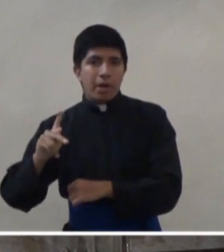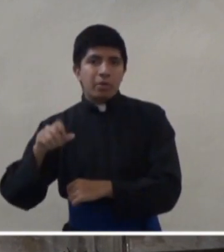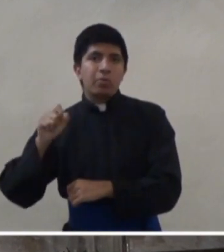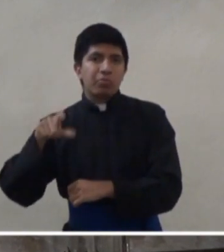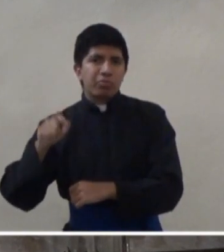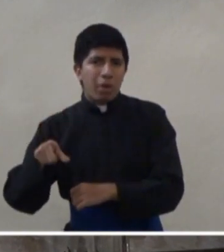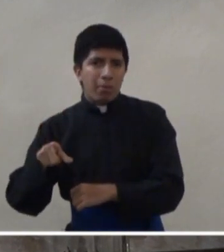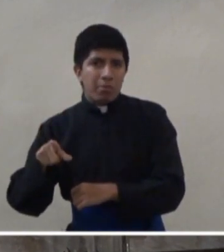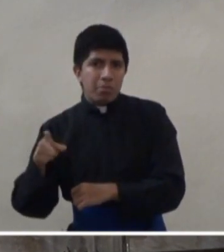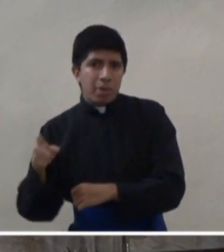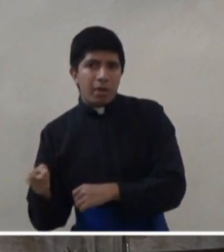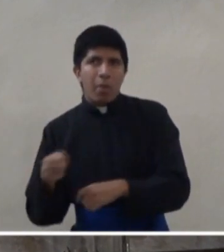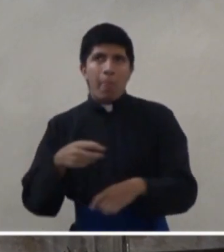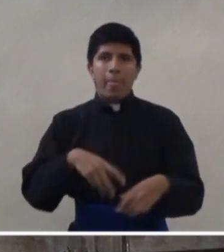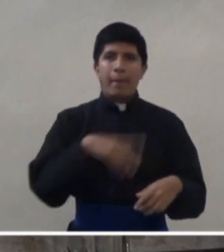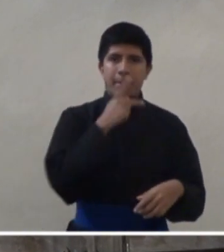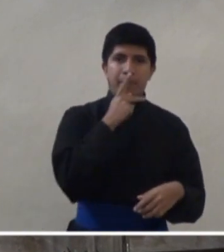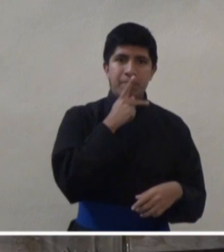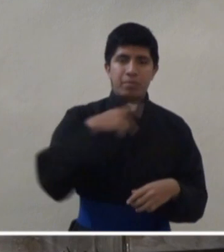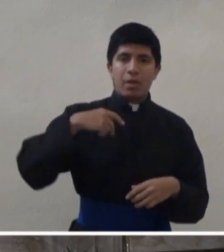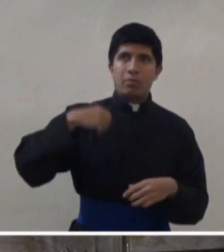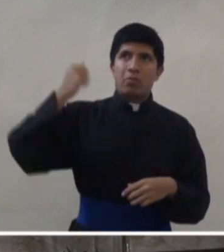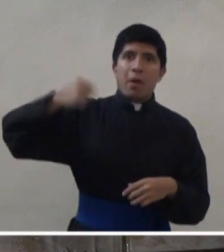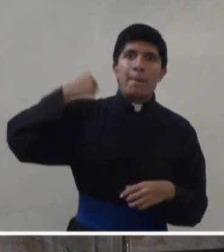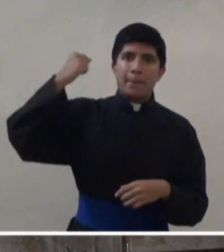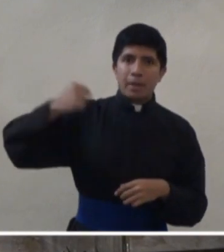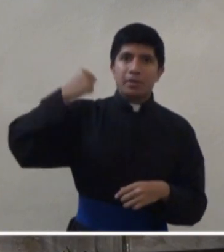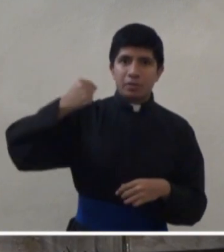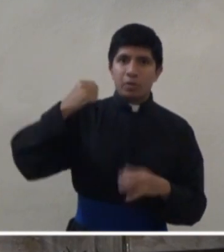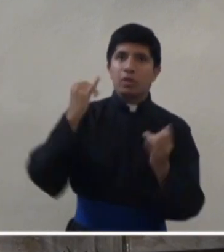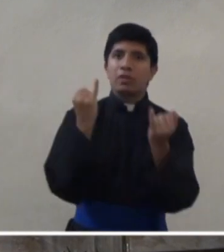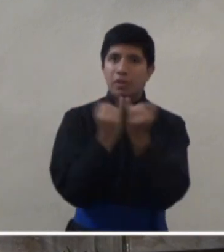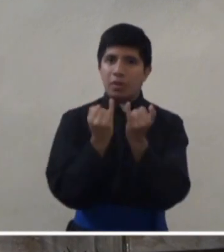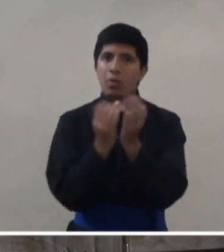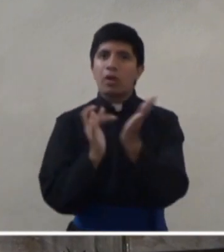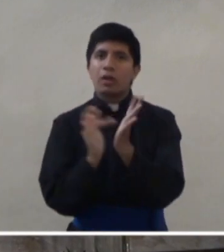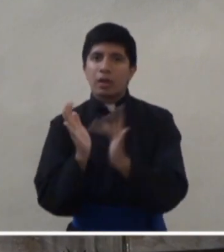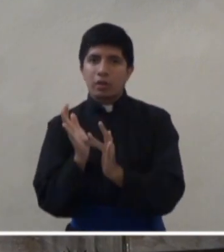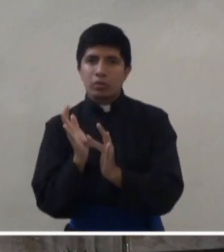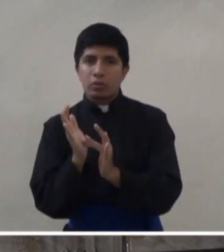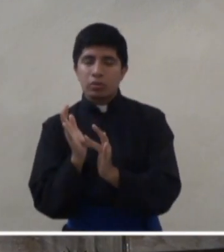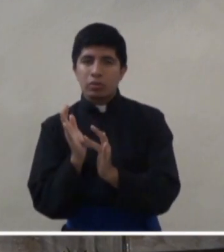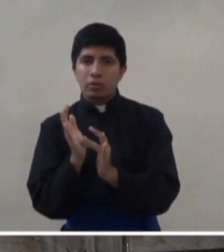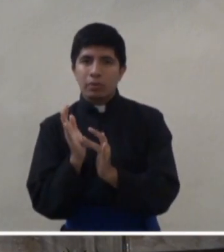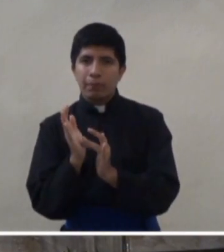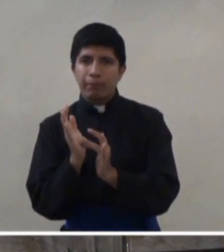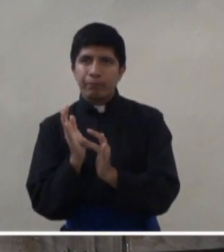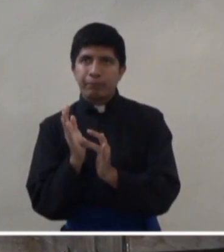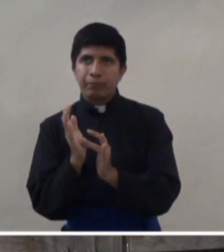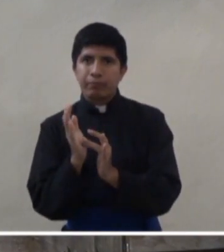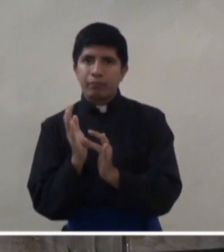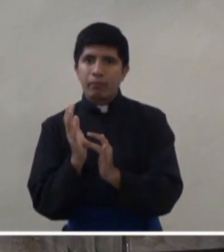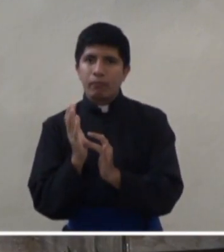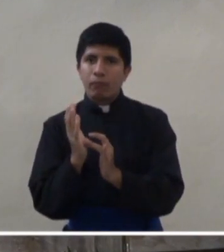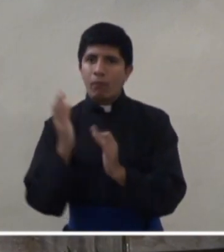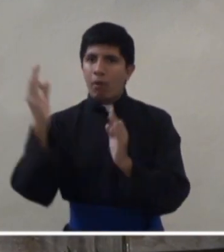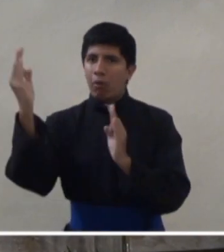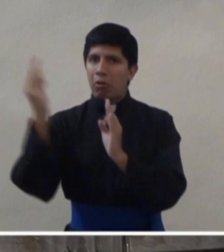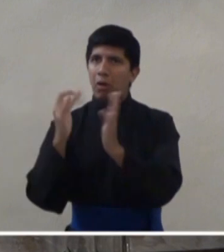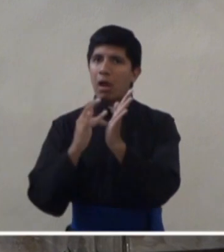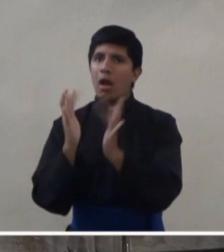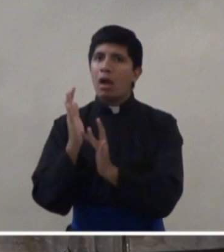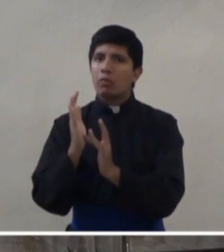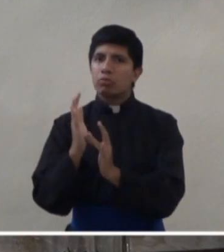desempeñar funciones de pastoreo. Y quise resaltar esto al inicio para que